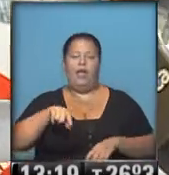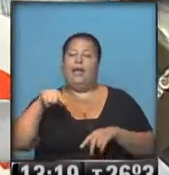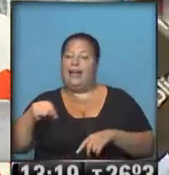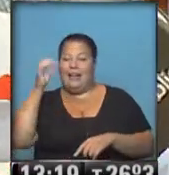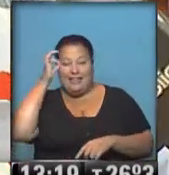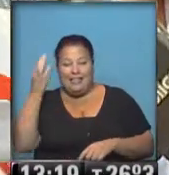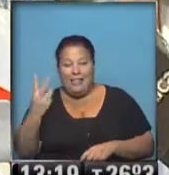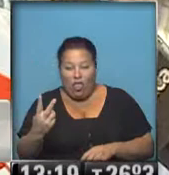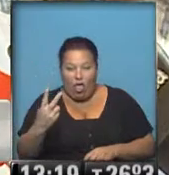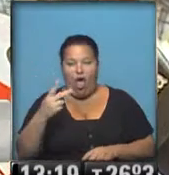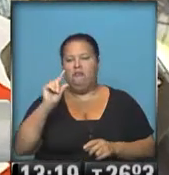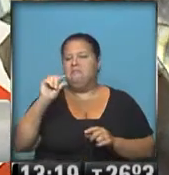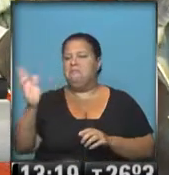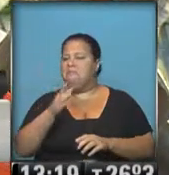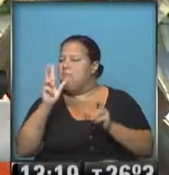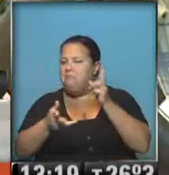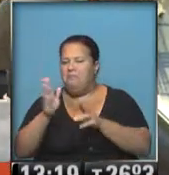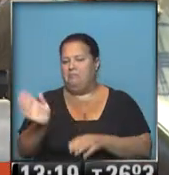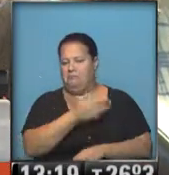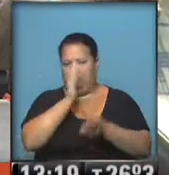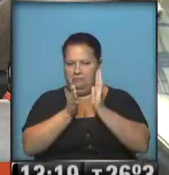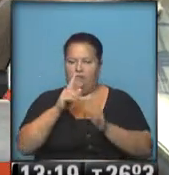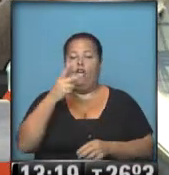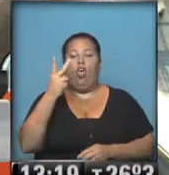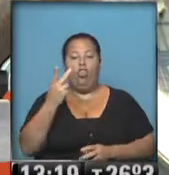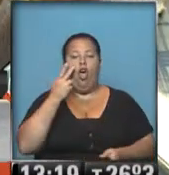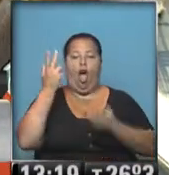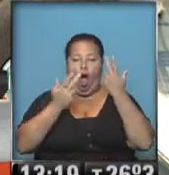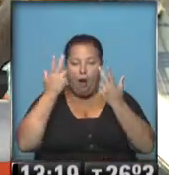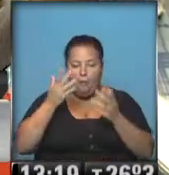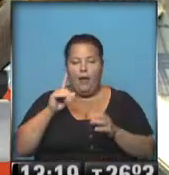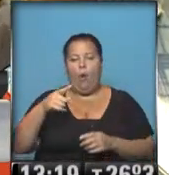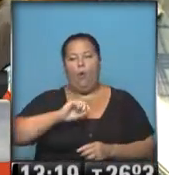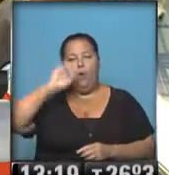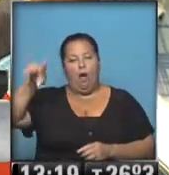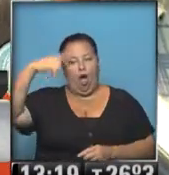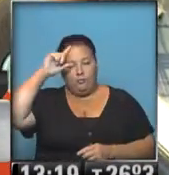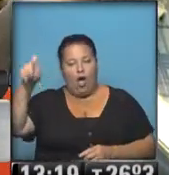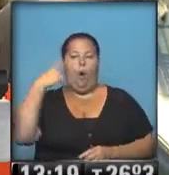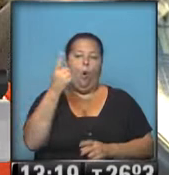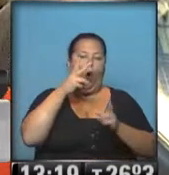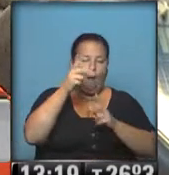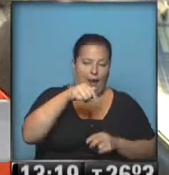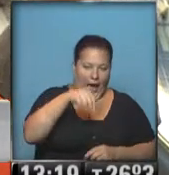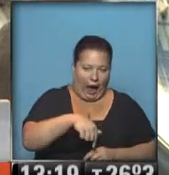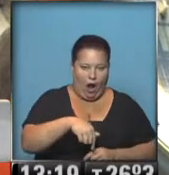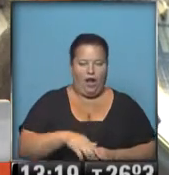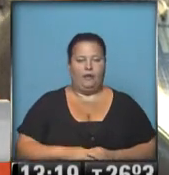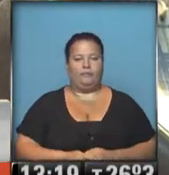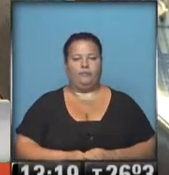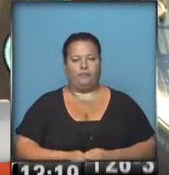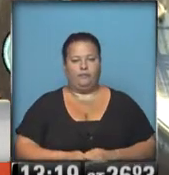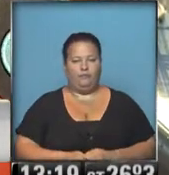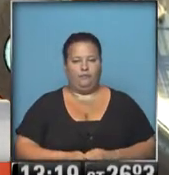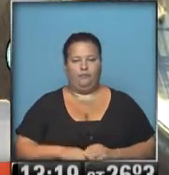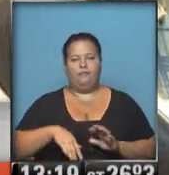cuales 32 fueron ambulatorios. Dos quirúrgicos, que uno se derivó y uno lo vamos a operar ahora.